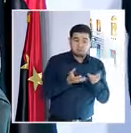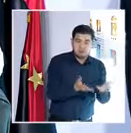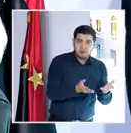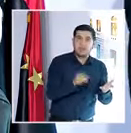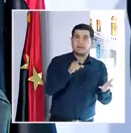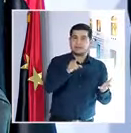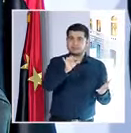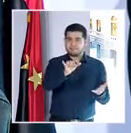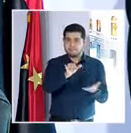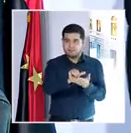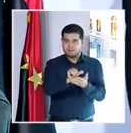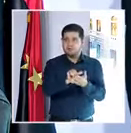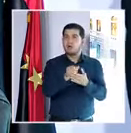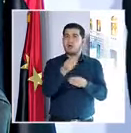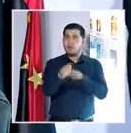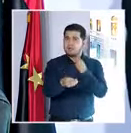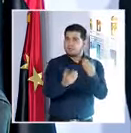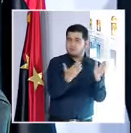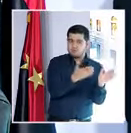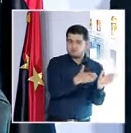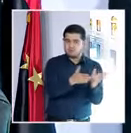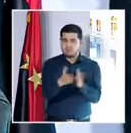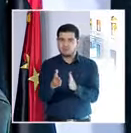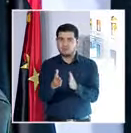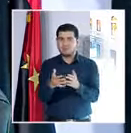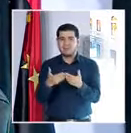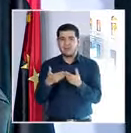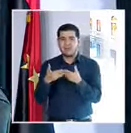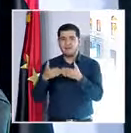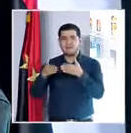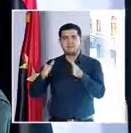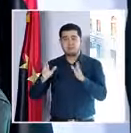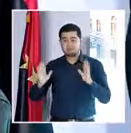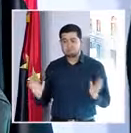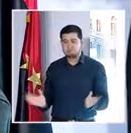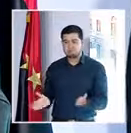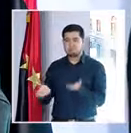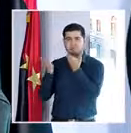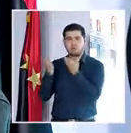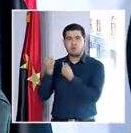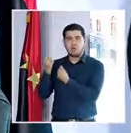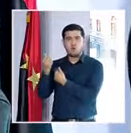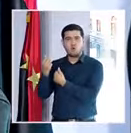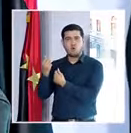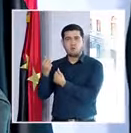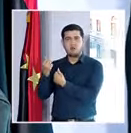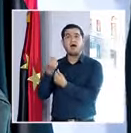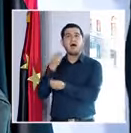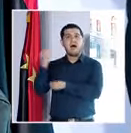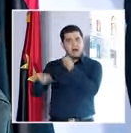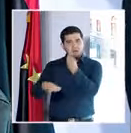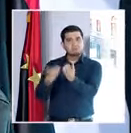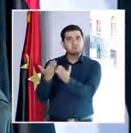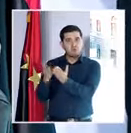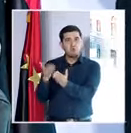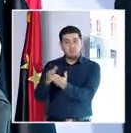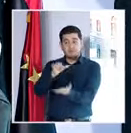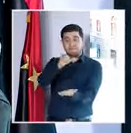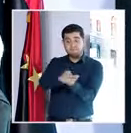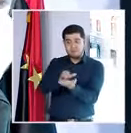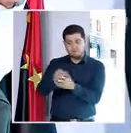un proceso de reactivación económica, haciendo compras públicas en los municipios del